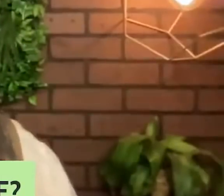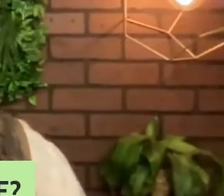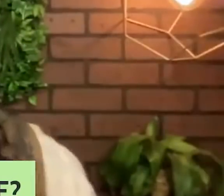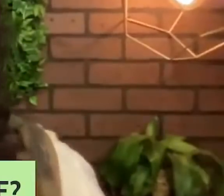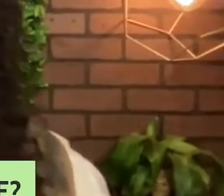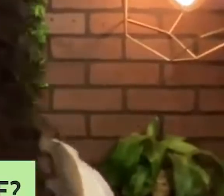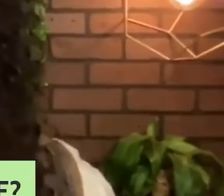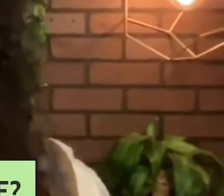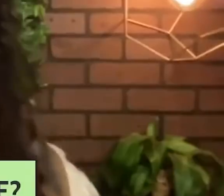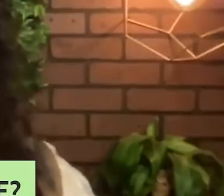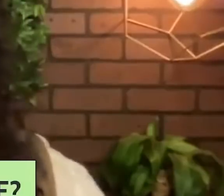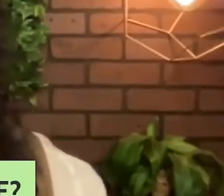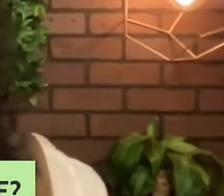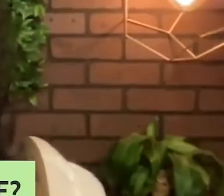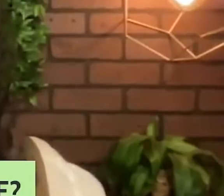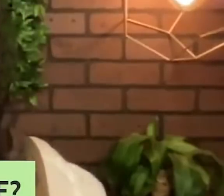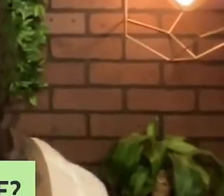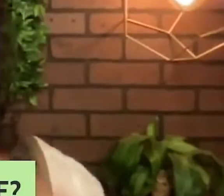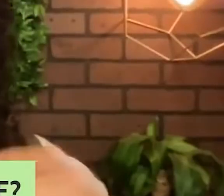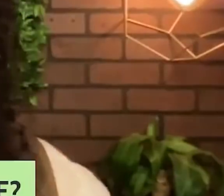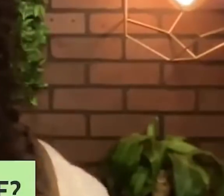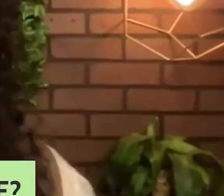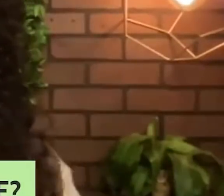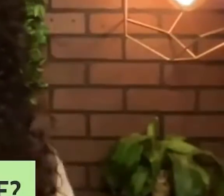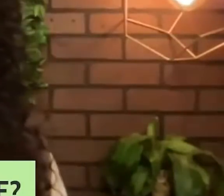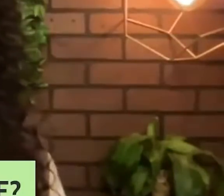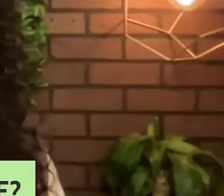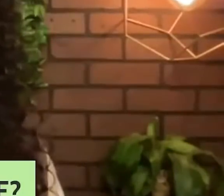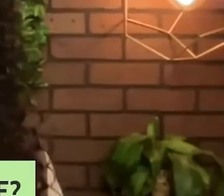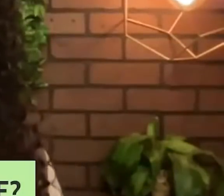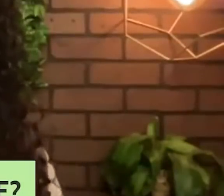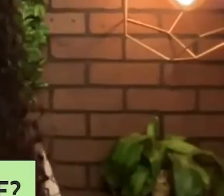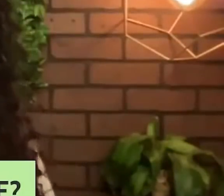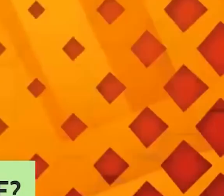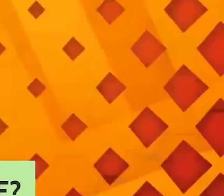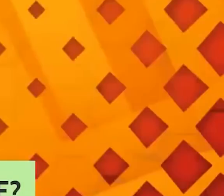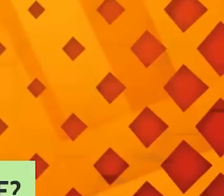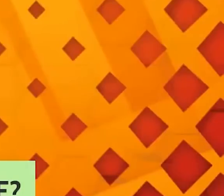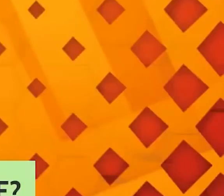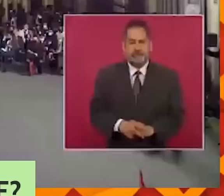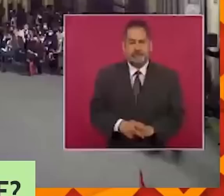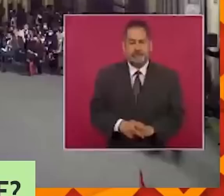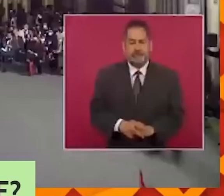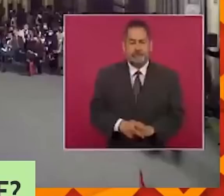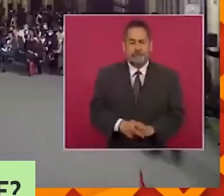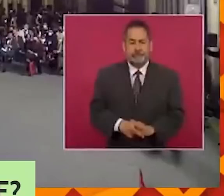proponemos que ya no tengan recursos, dije, ¡ay, mi madre! Escuché esto.